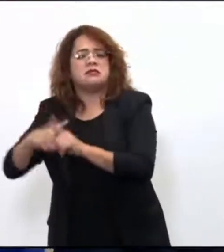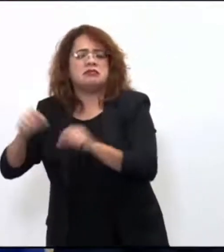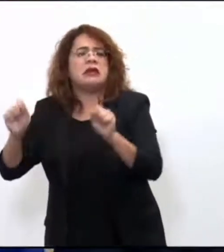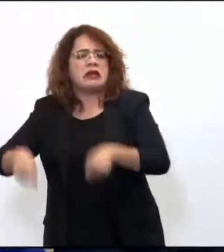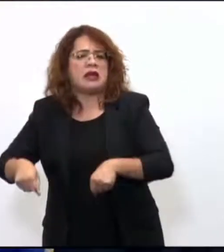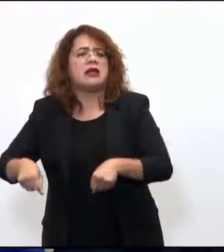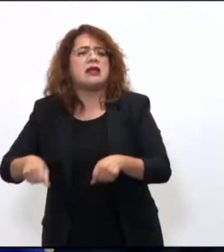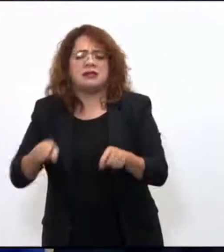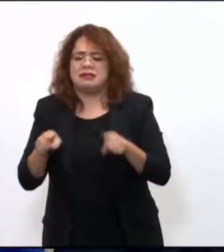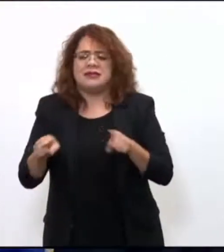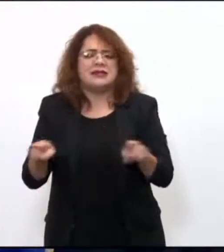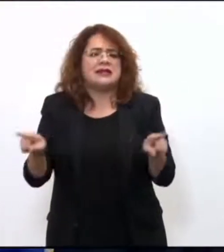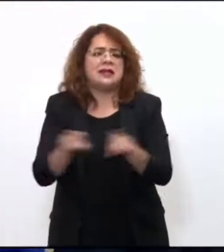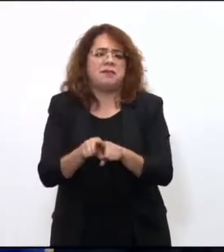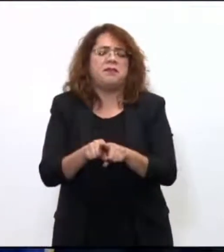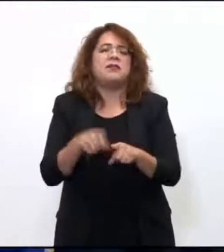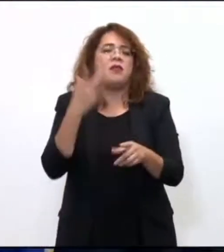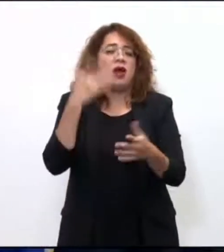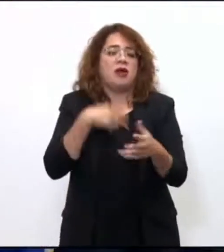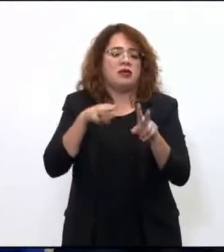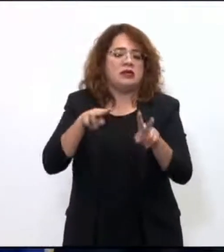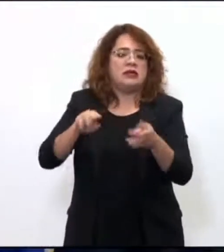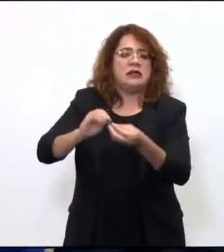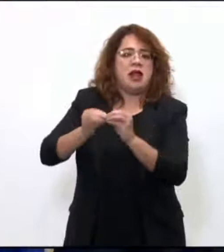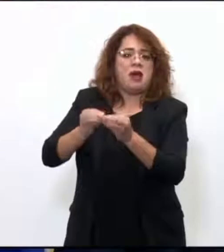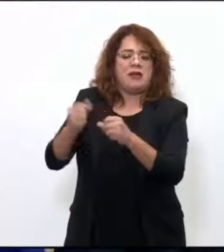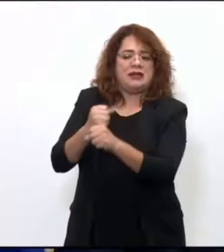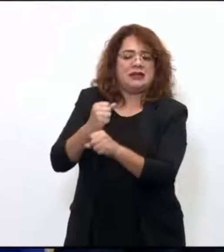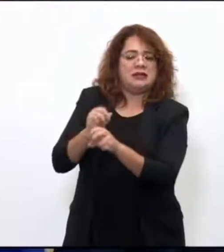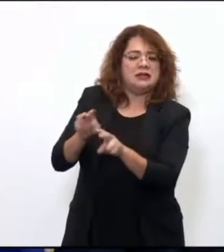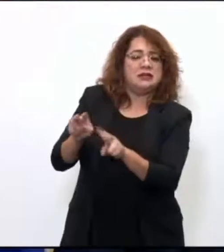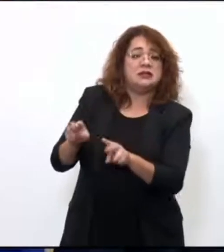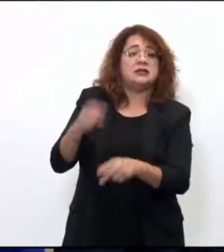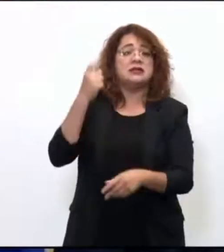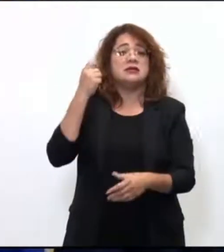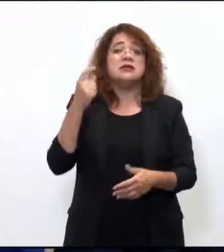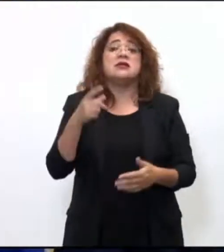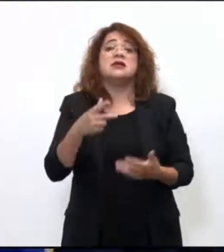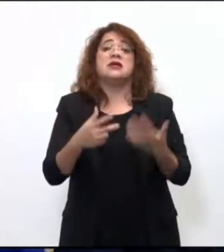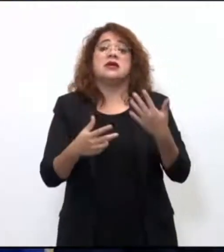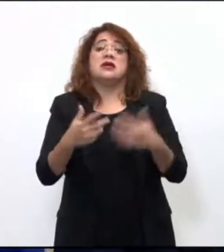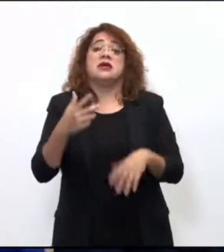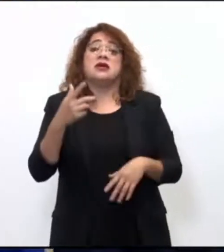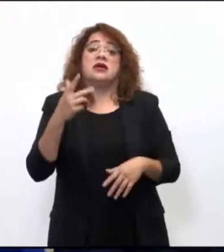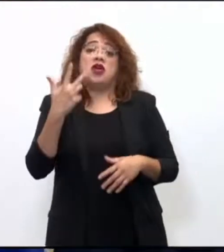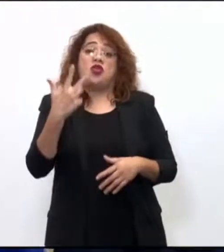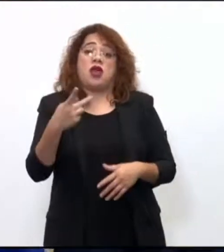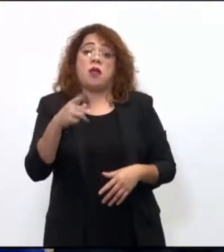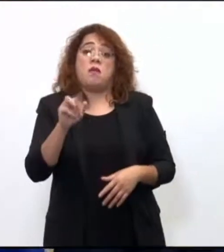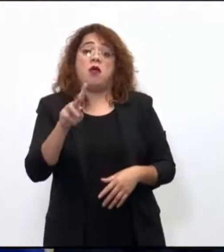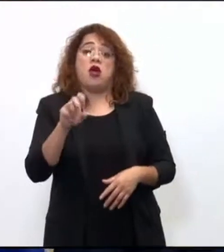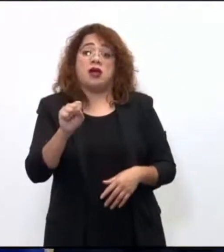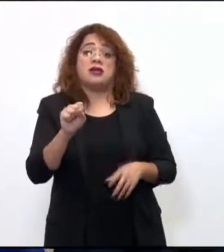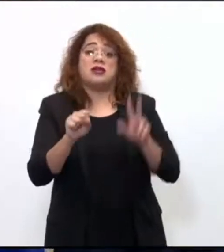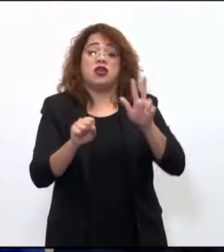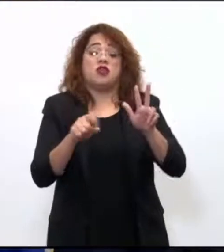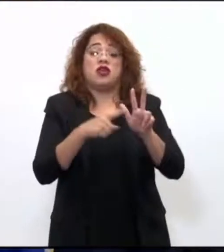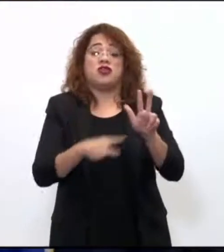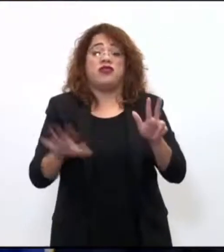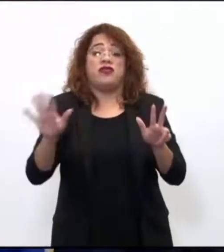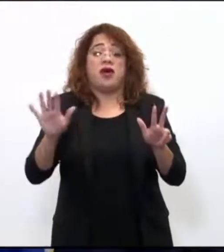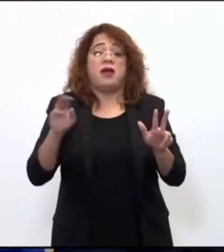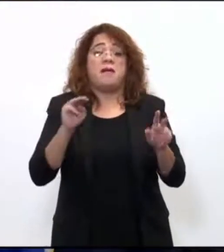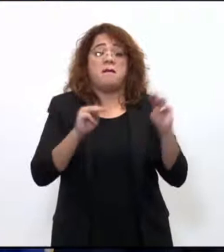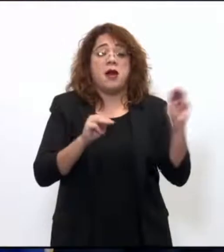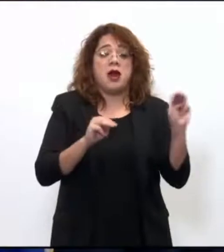de vacunas operan 2 días a la semana en 3 parques de la ciudad. Admiral